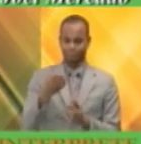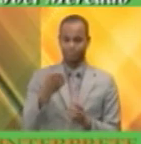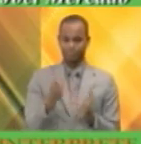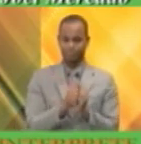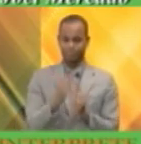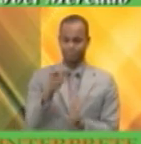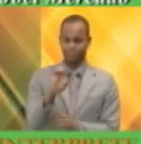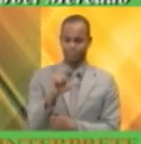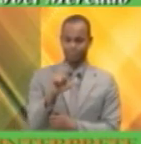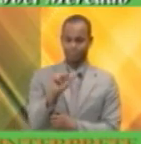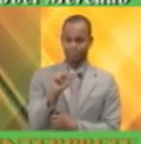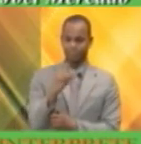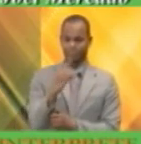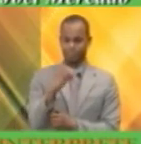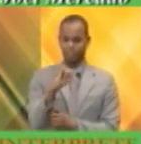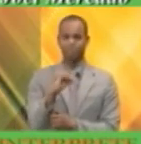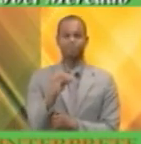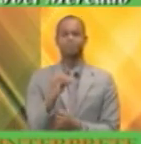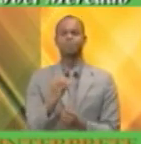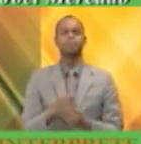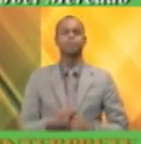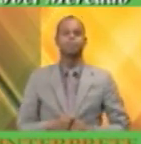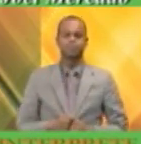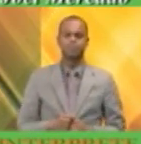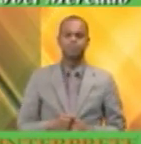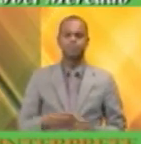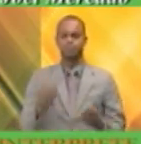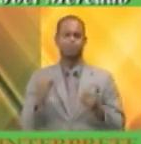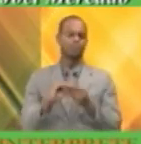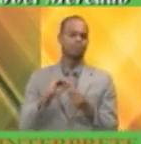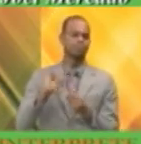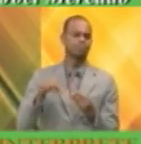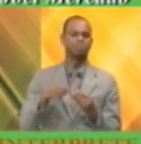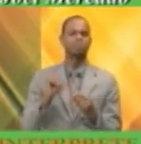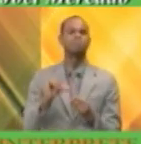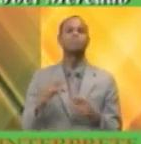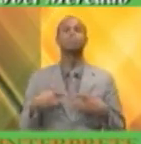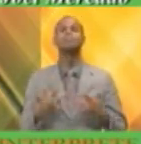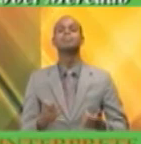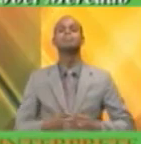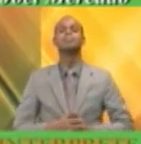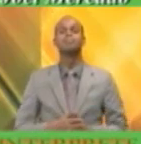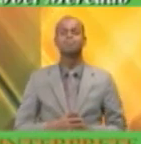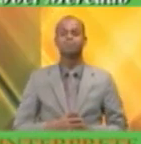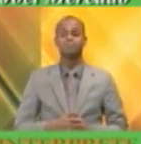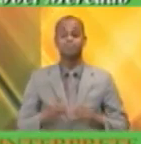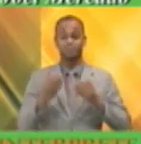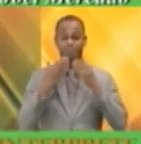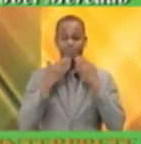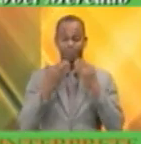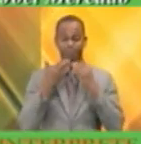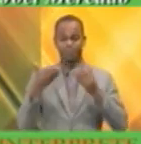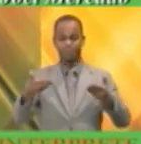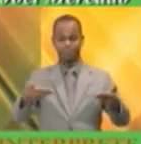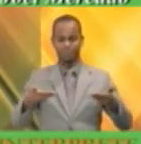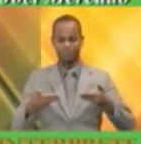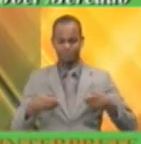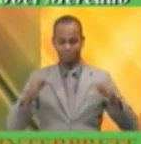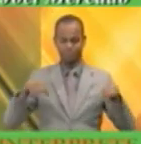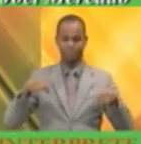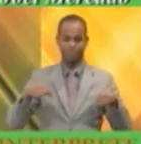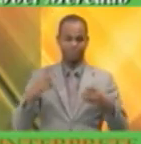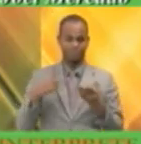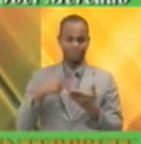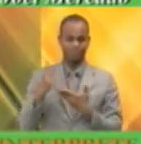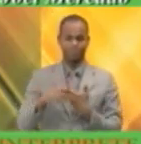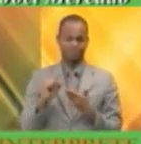contigo, Eladio, ¿verdad? Vamos, adelante. Sí, sí. Cuéntanos un poco de esto. Muchas gracias por invitarnos a este programa,